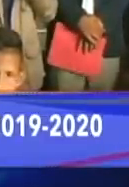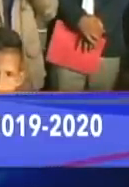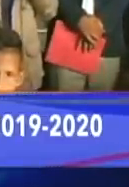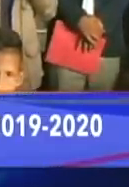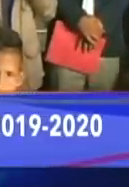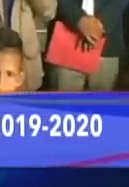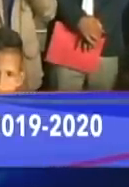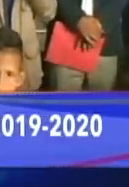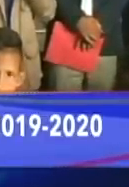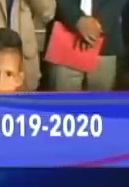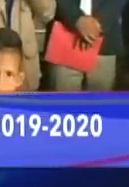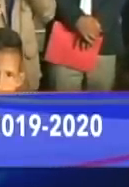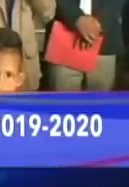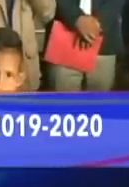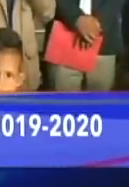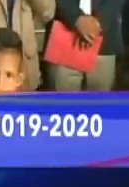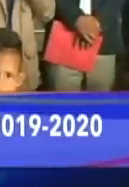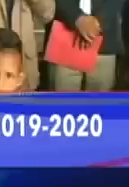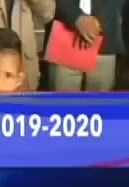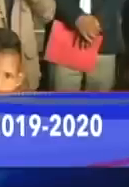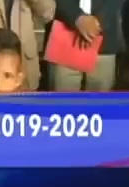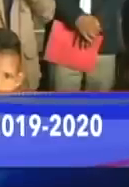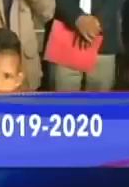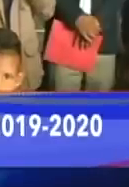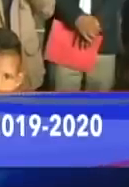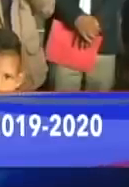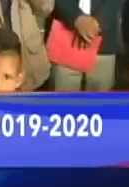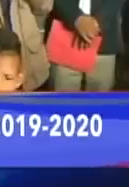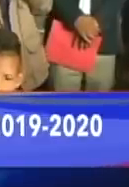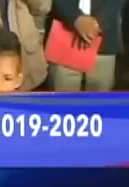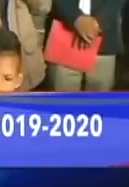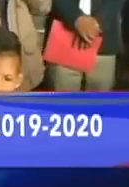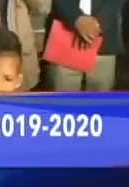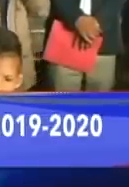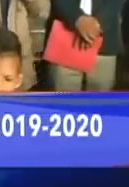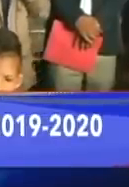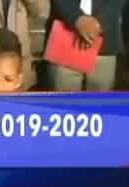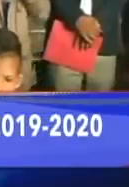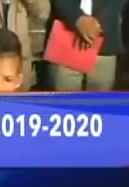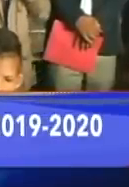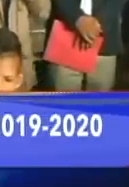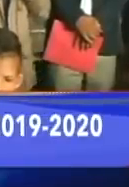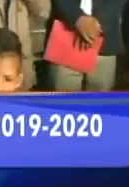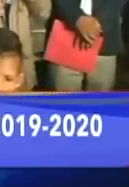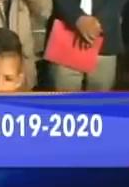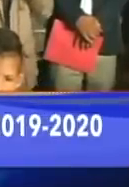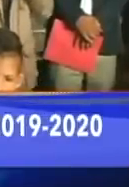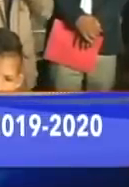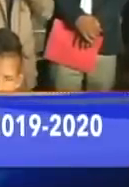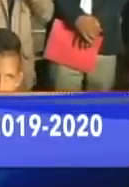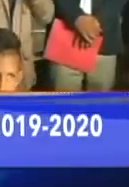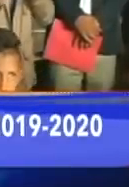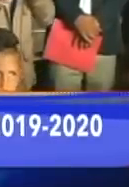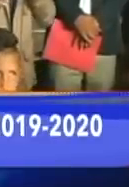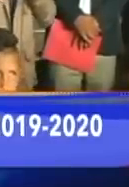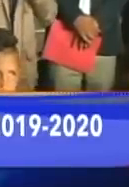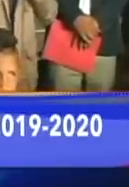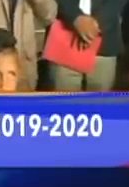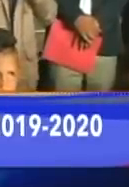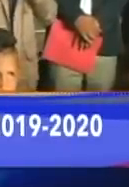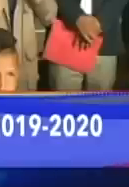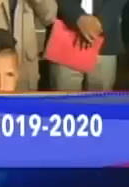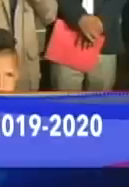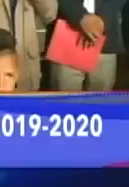utilice puedan adquirir fortalecer también lo que es el poder popular y que por supuesto este concepto de ciudad que nos ha permitido